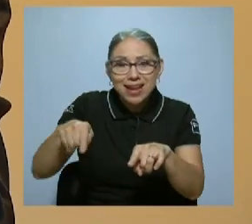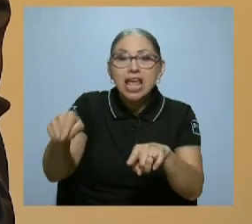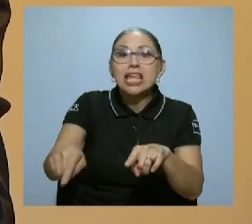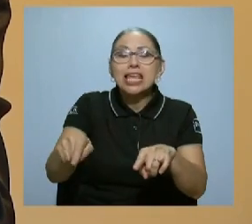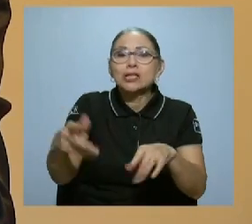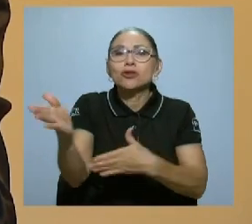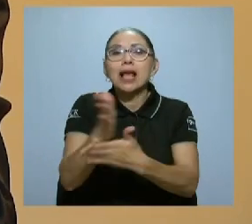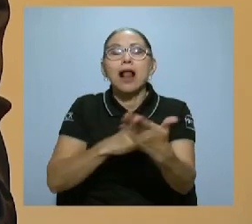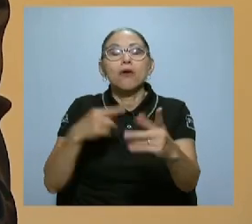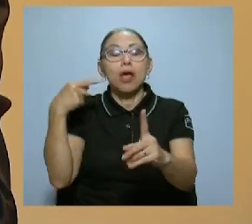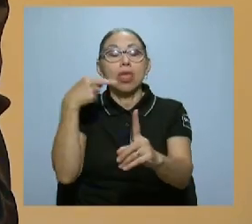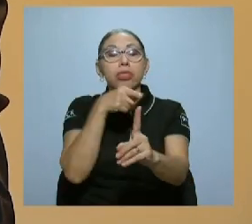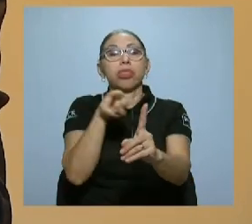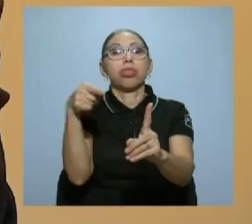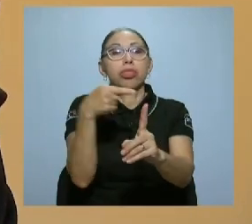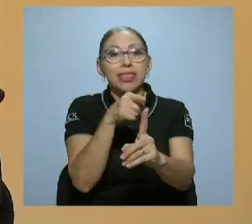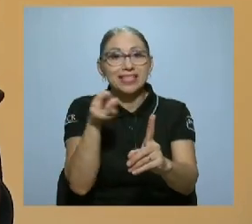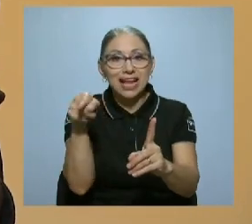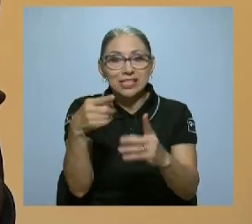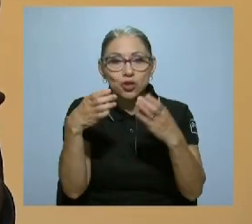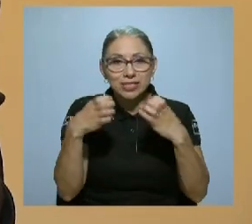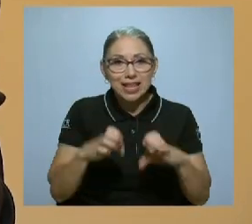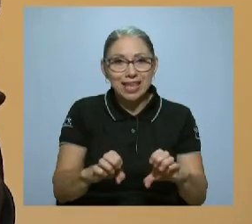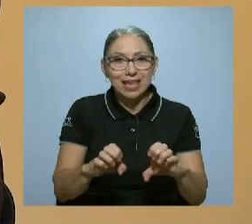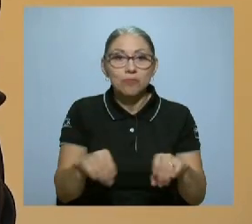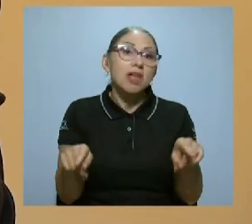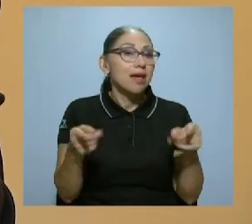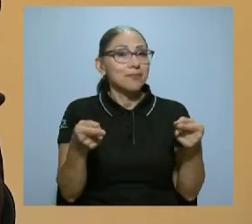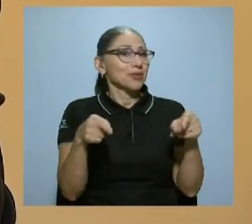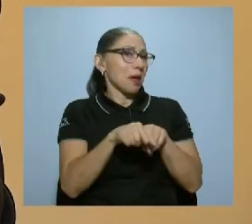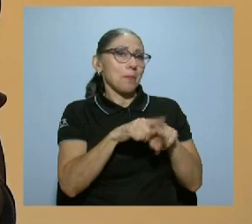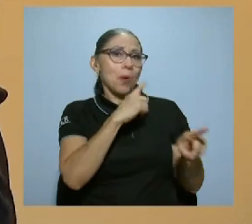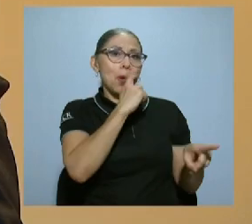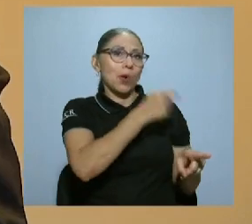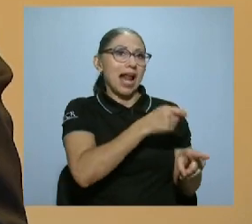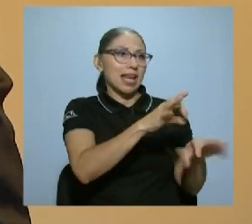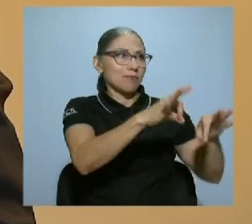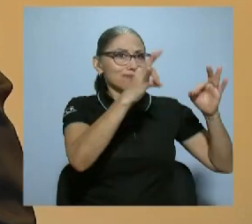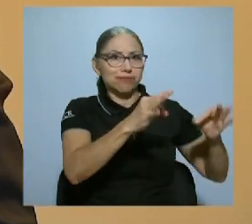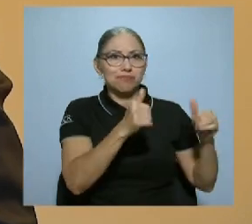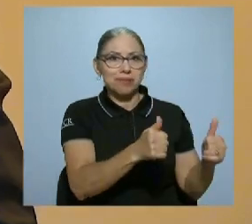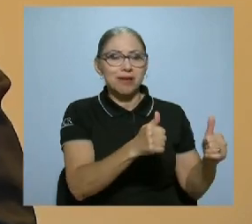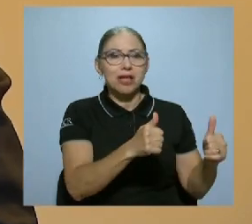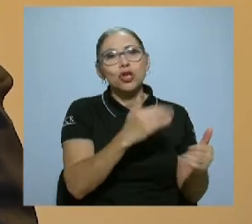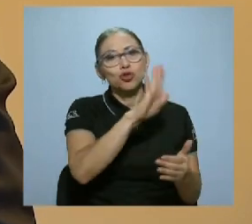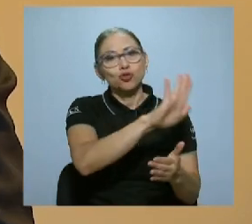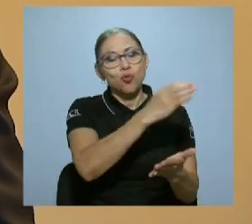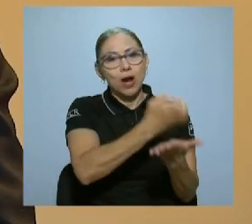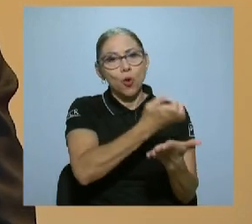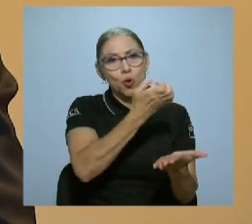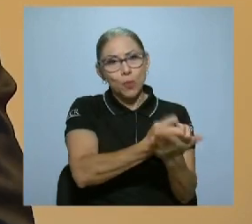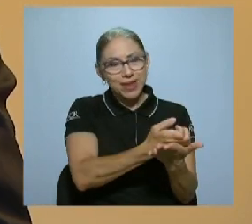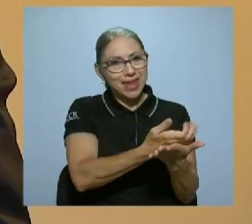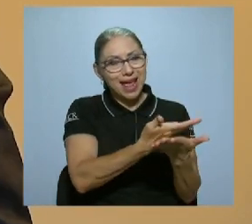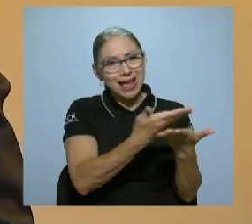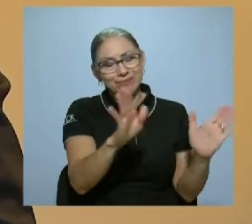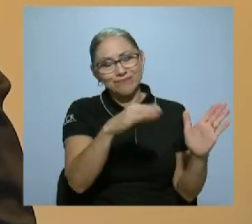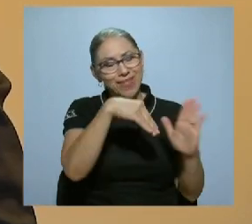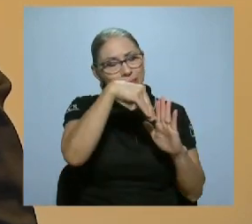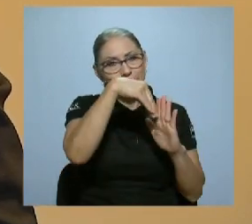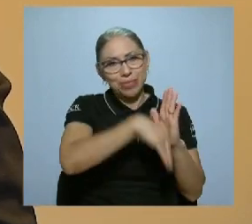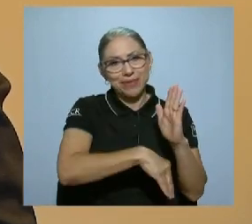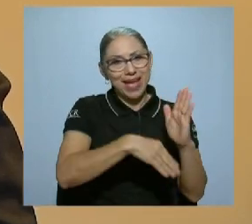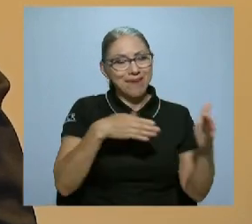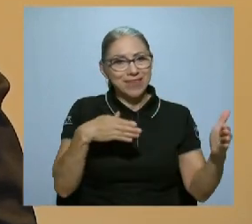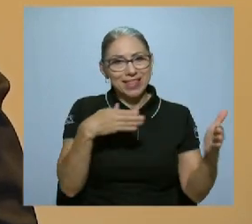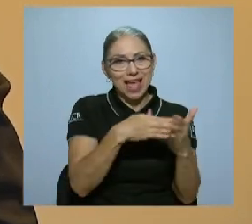extraordinariamente importante estratégica. Por otro lado, tampoco Ucrania ha salido bien parado de esto, su economía se ha visto absolutamente afectada,